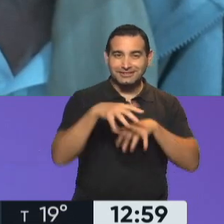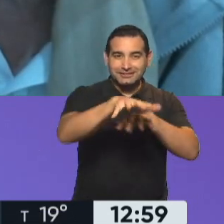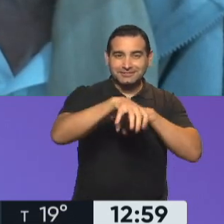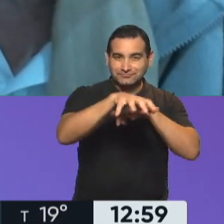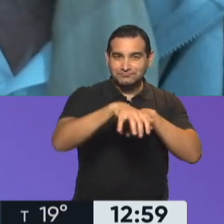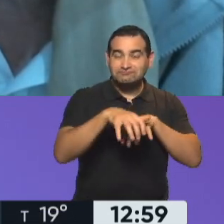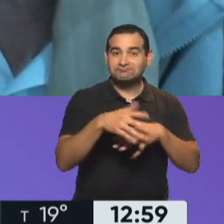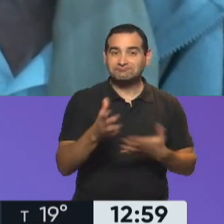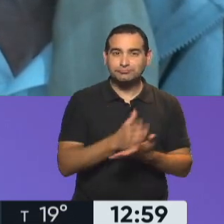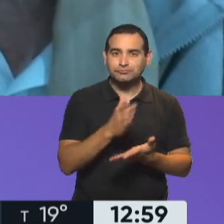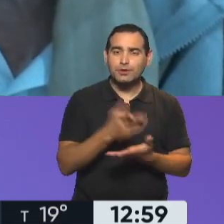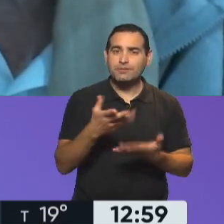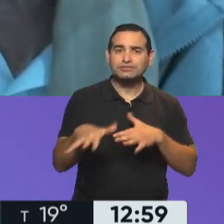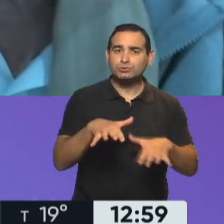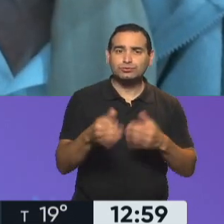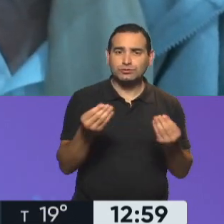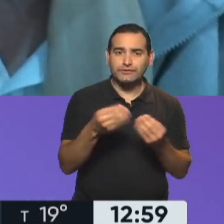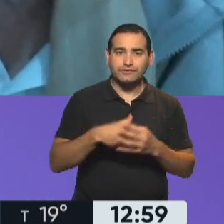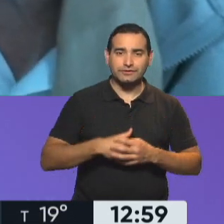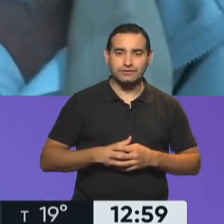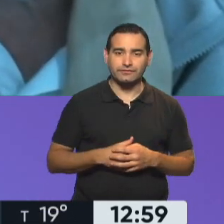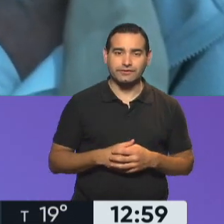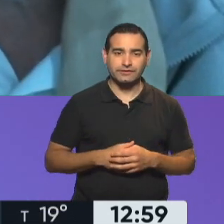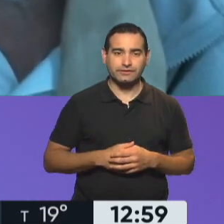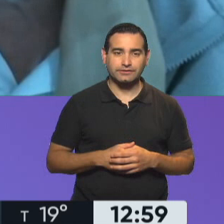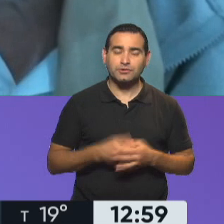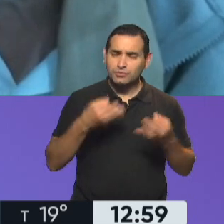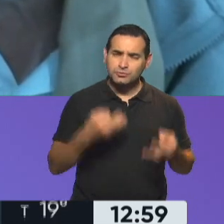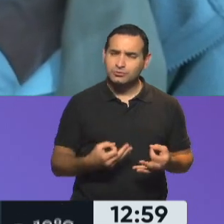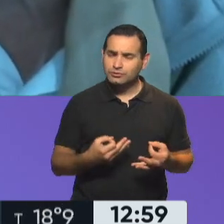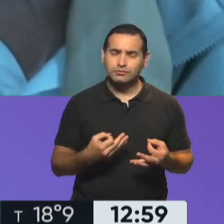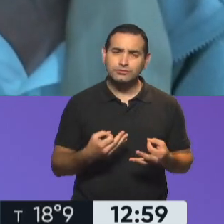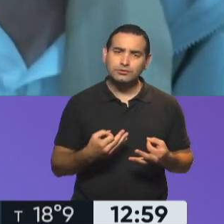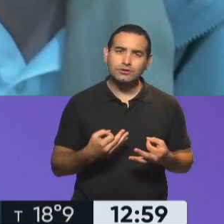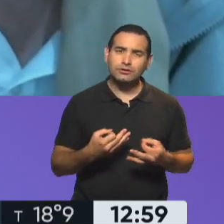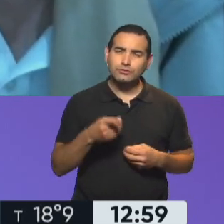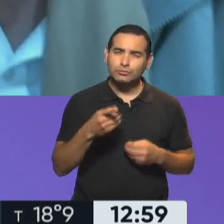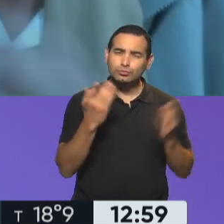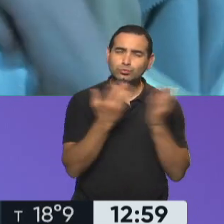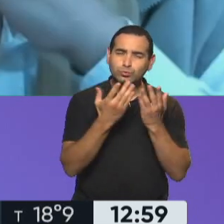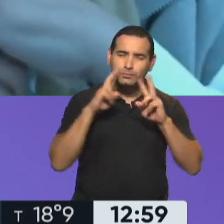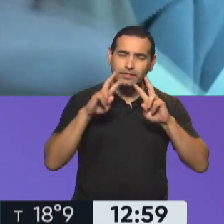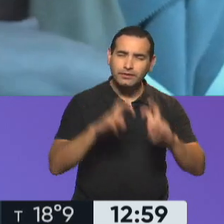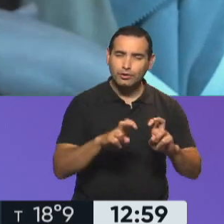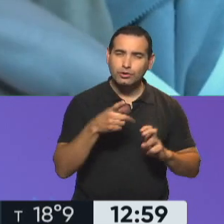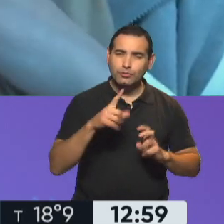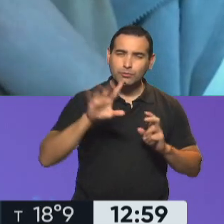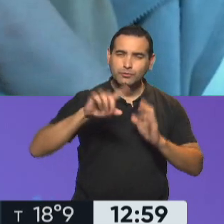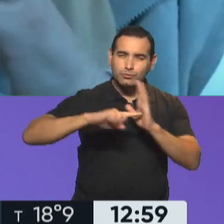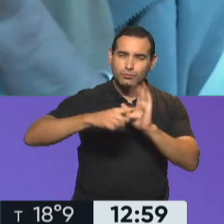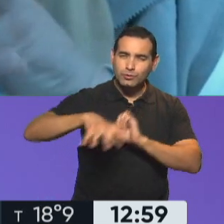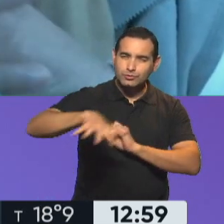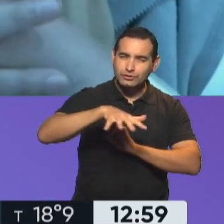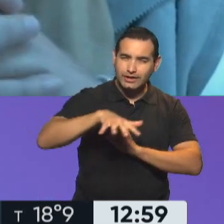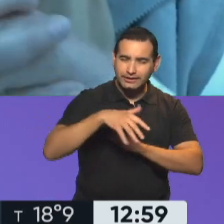agropecuario y cuál es la situación Es, hoy del sector. exactamente, esto es a propósito de un estudio que se hizo en la provincia de Buenos Aires, que